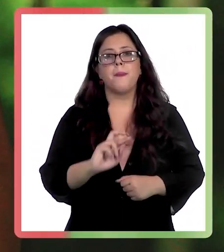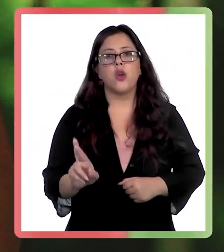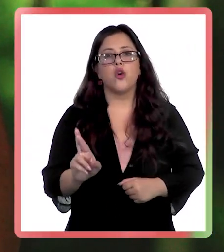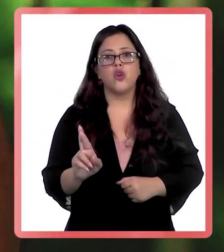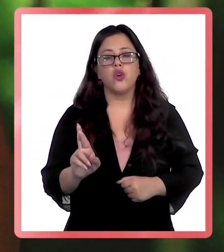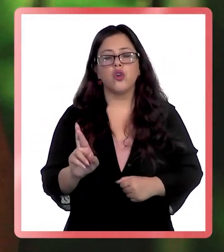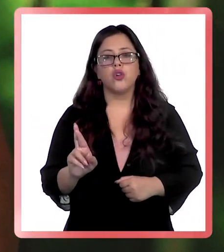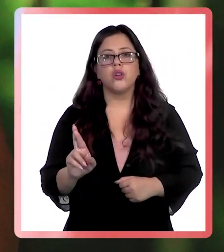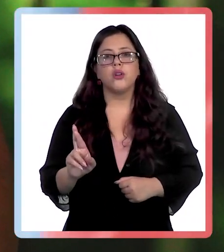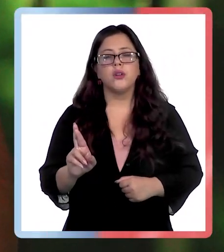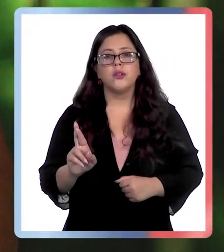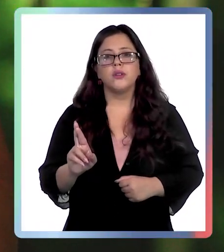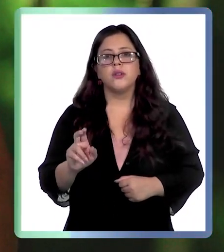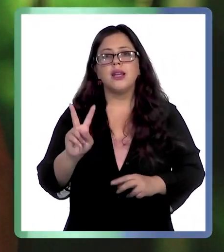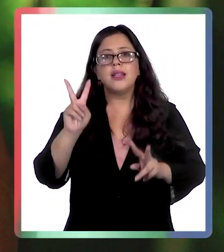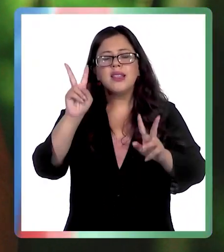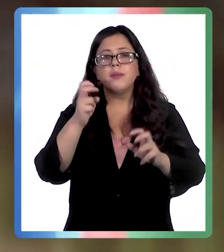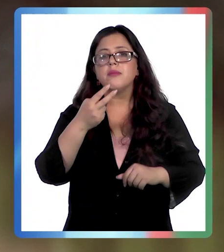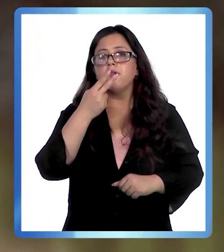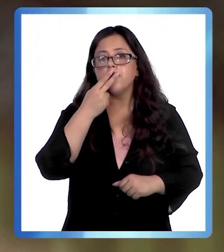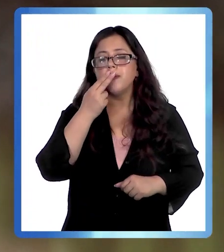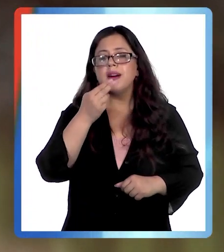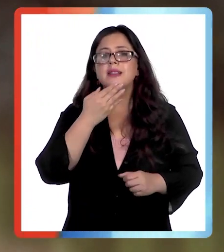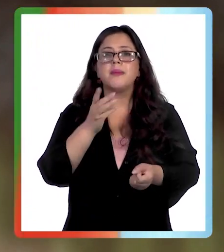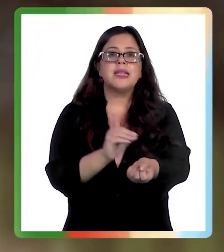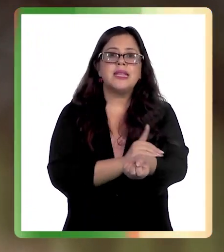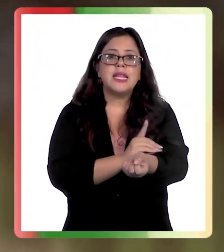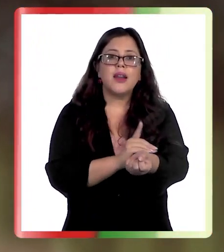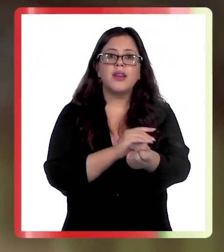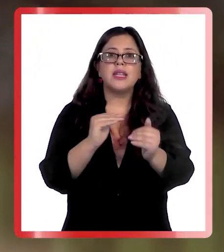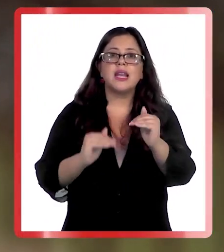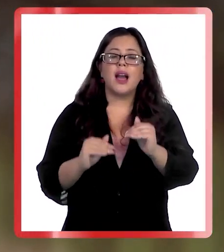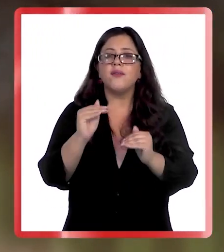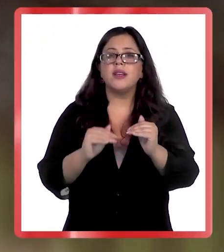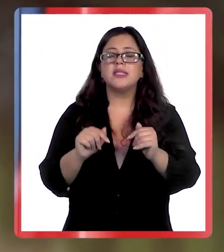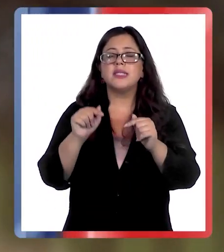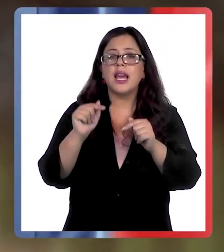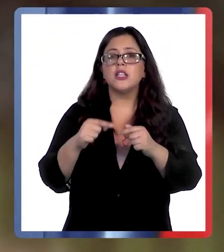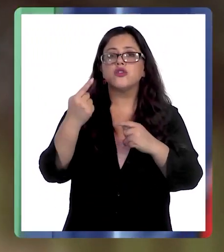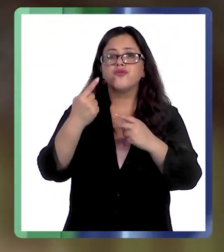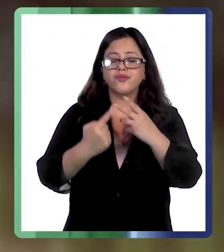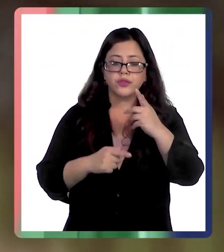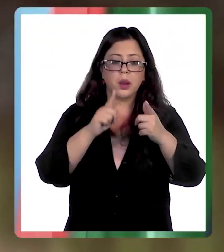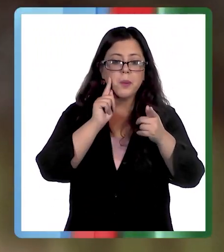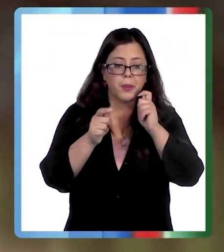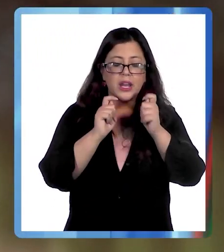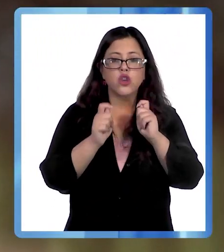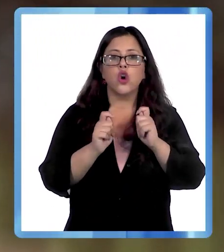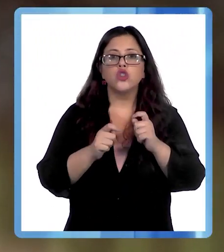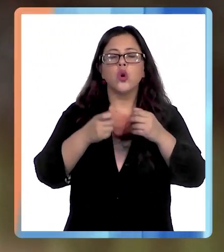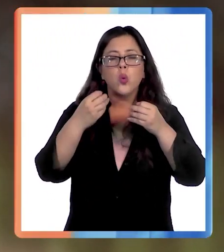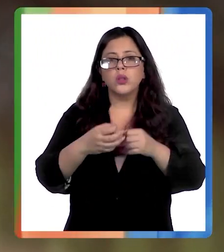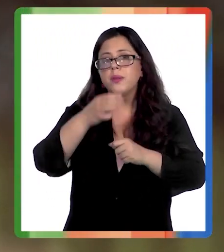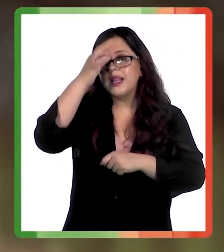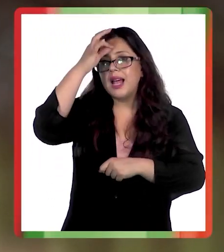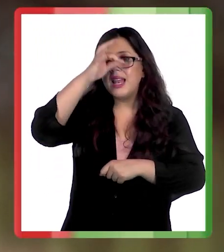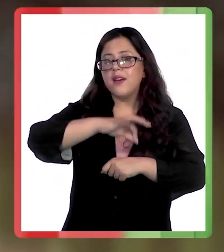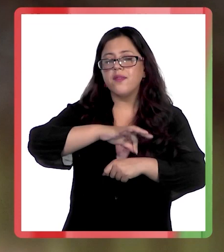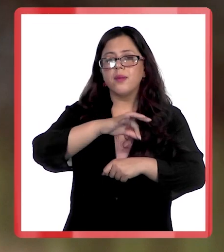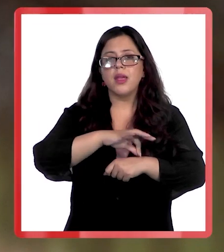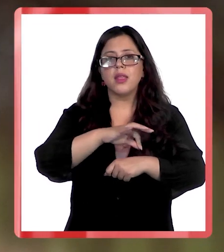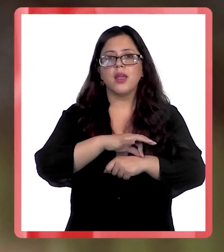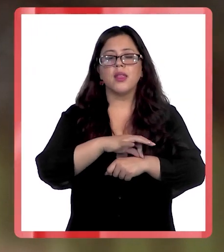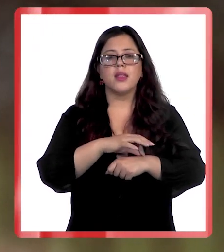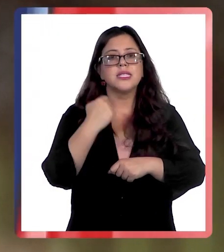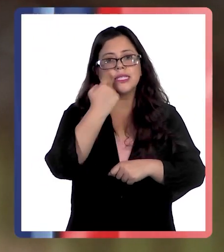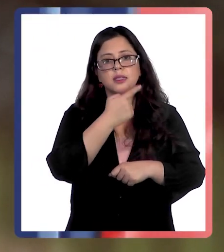groser porque el fumar y el tener diabetes muchas veces descontroladas son factores de riesgo a las enfermedades